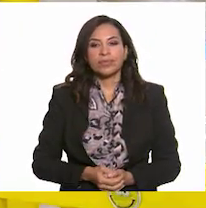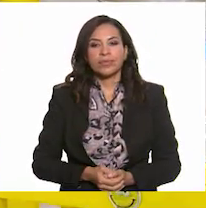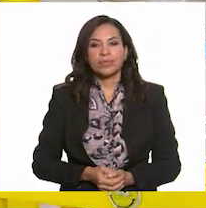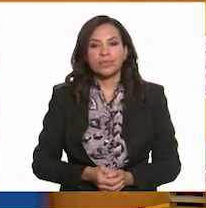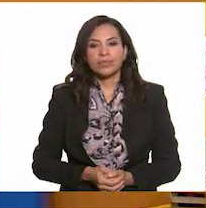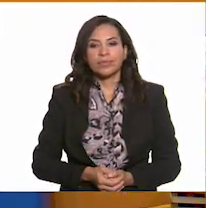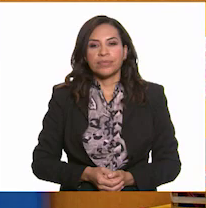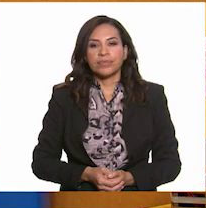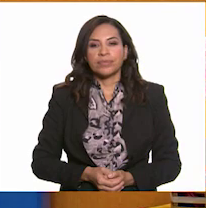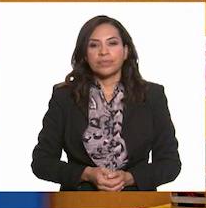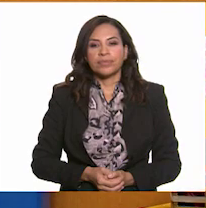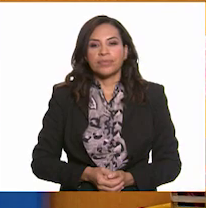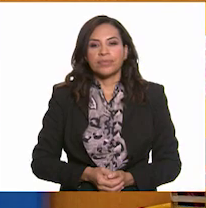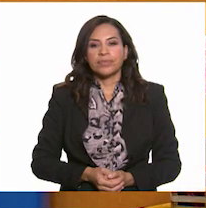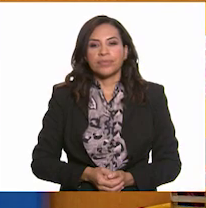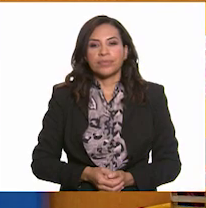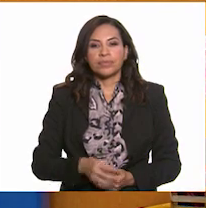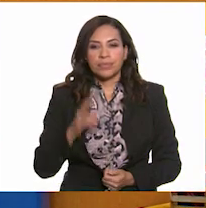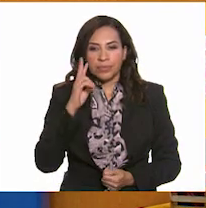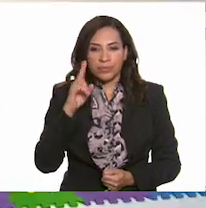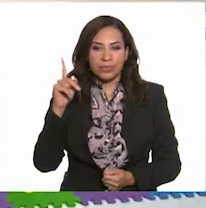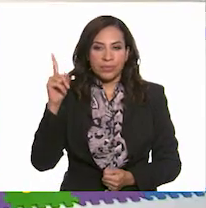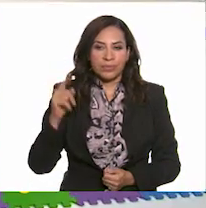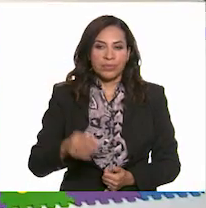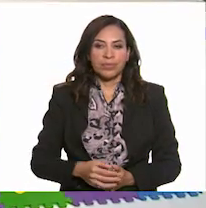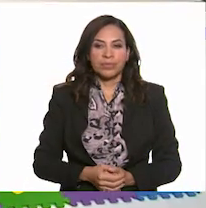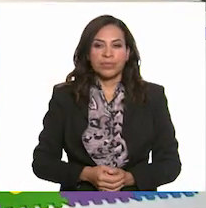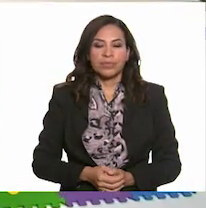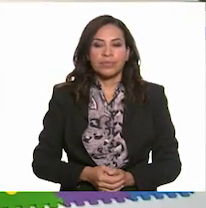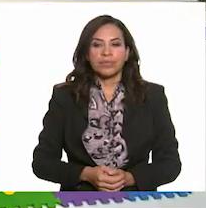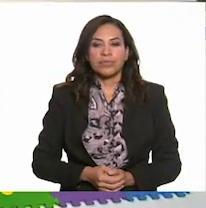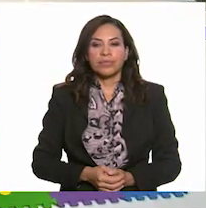Muy bien. Ahora va otro.